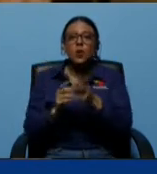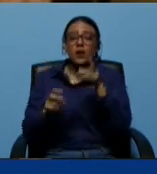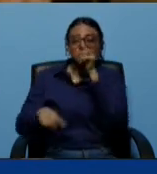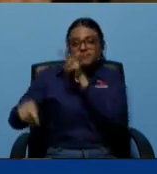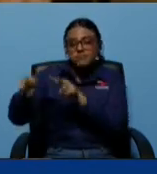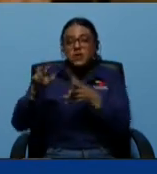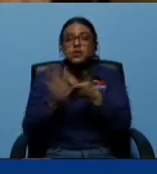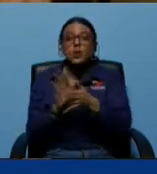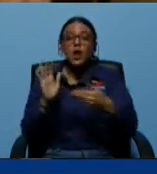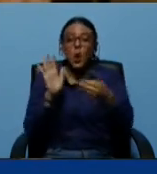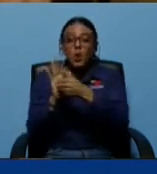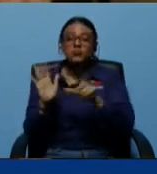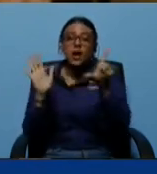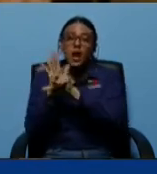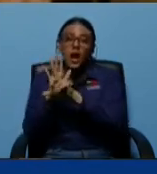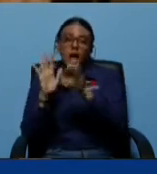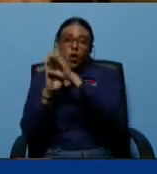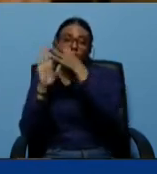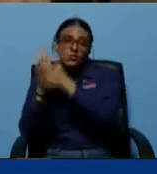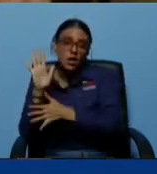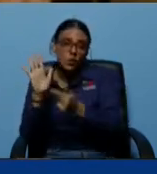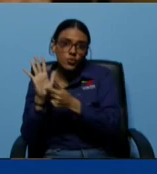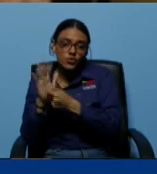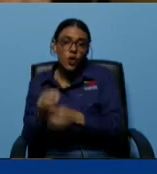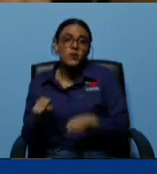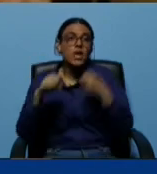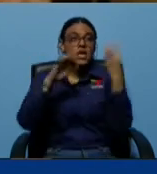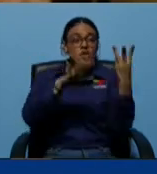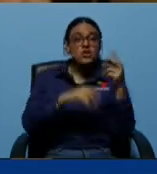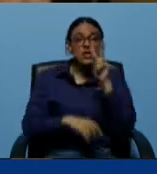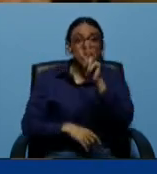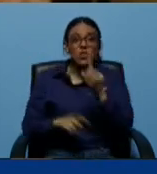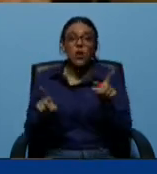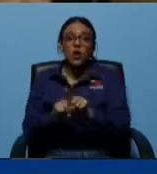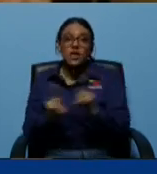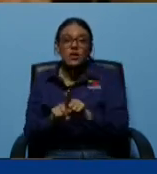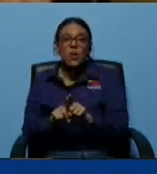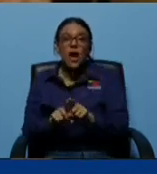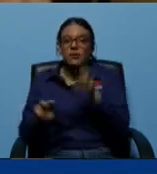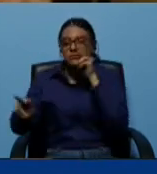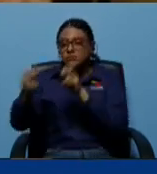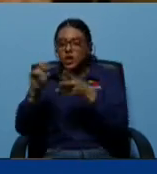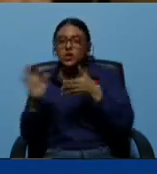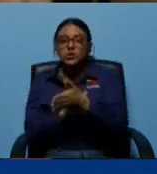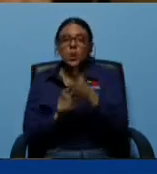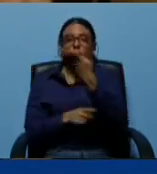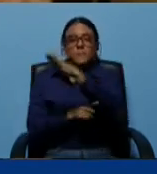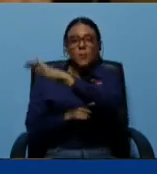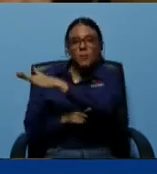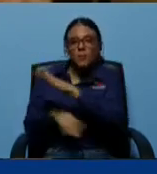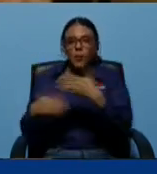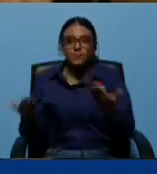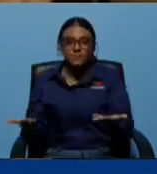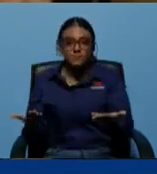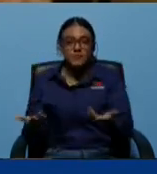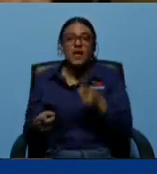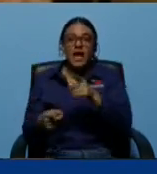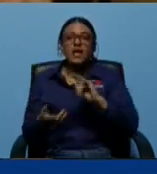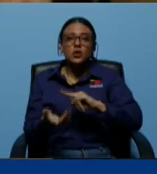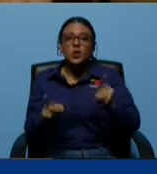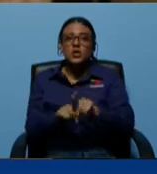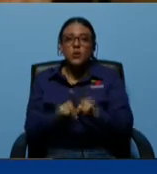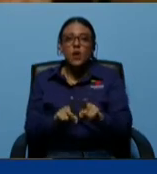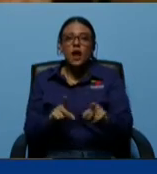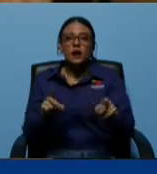criminalísticas y 92 son experticias forenses. Todo esto que estoy muy